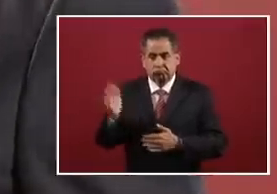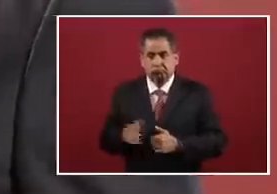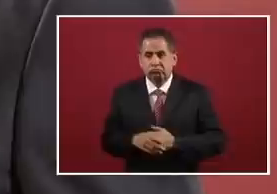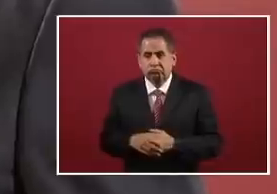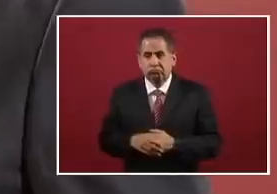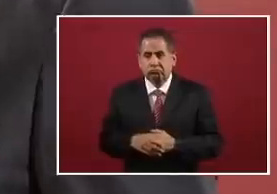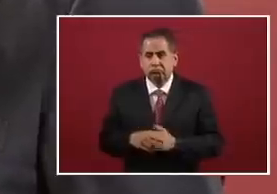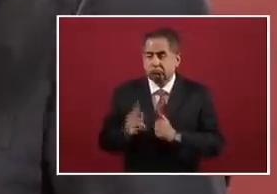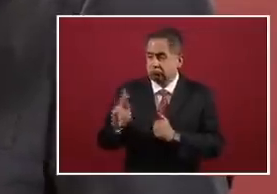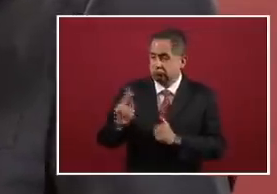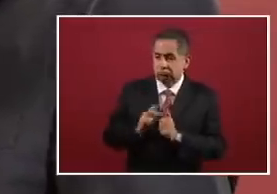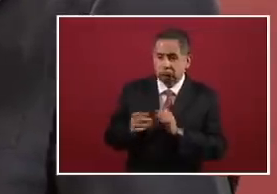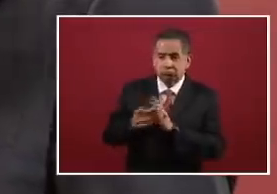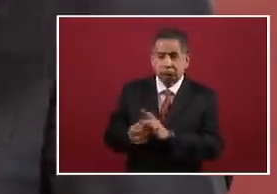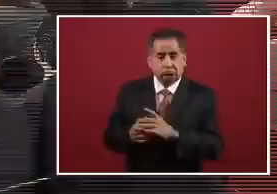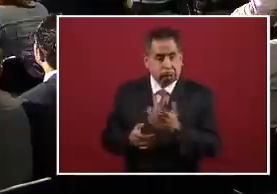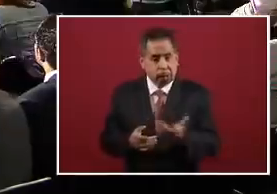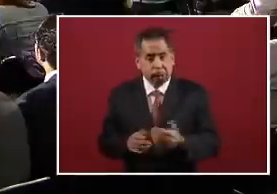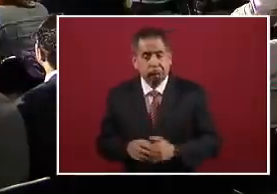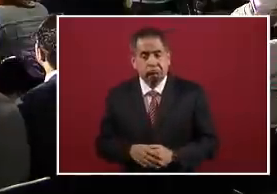nuestro paisano. Sí.